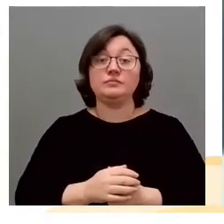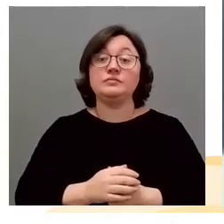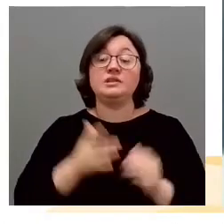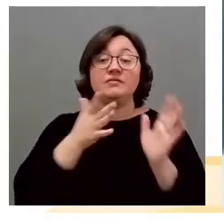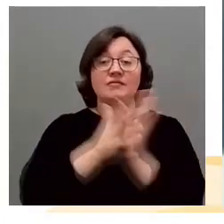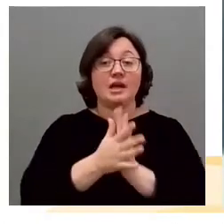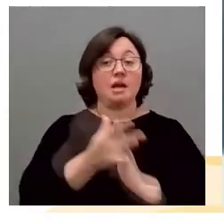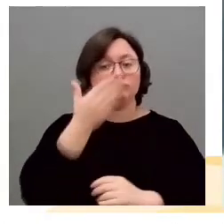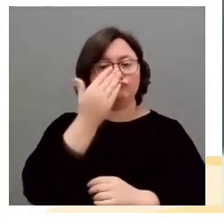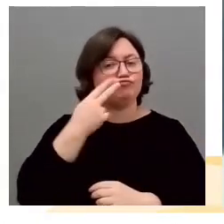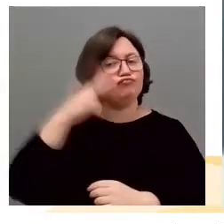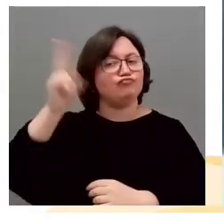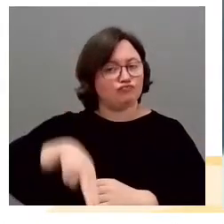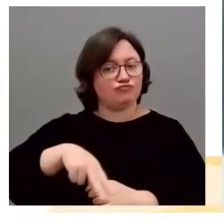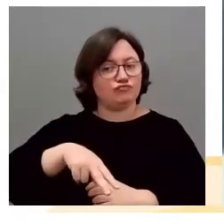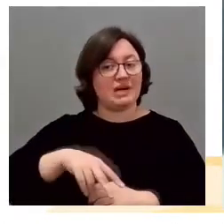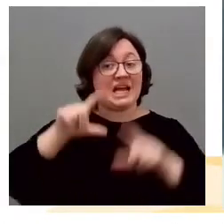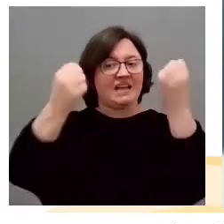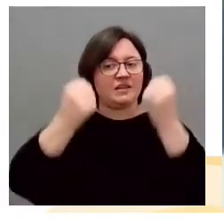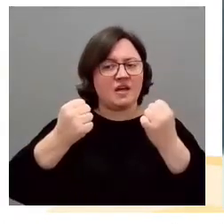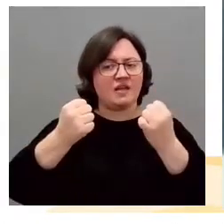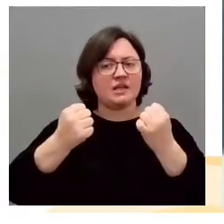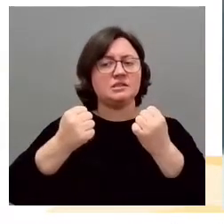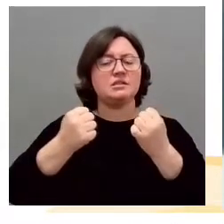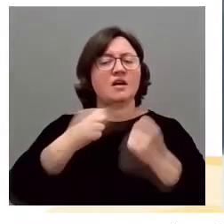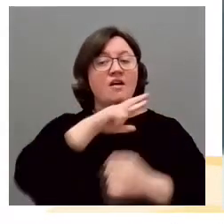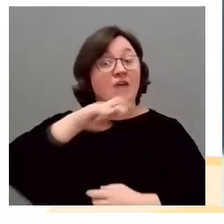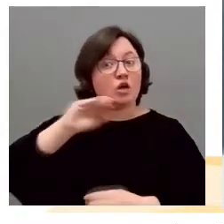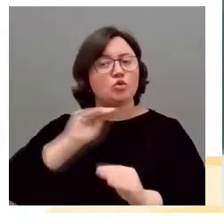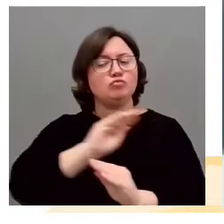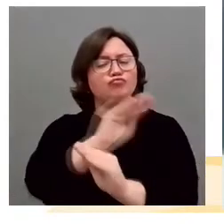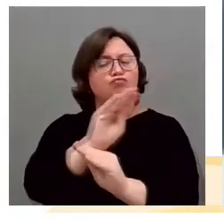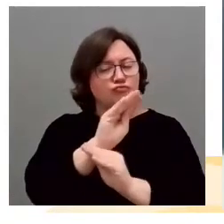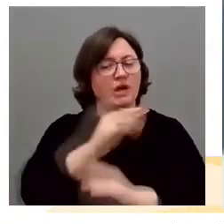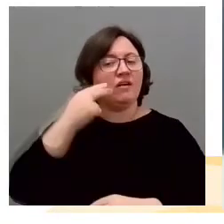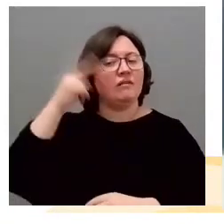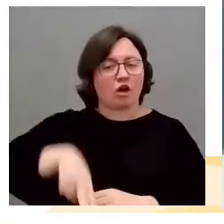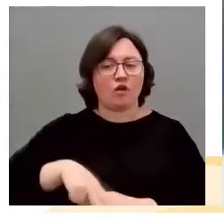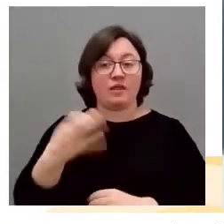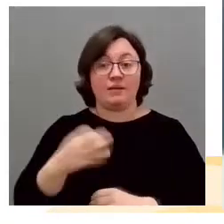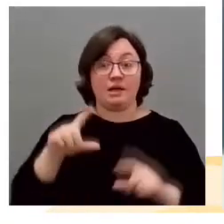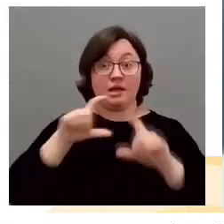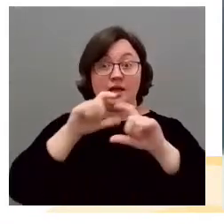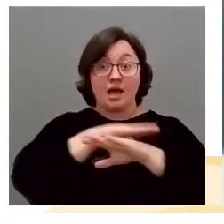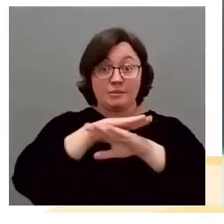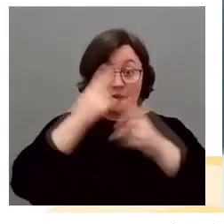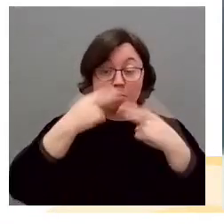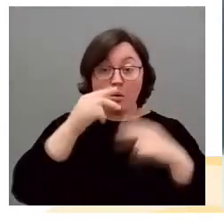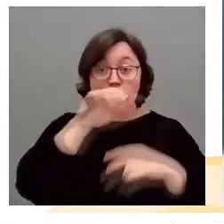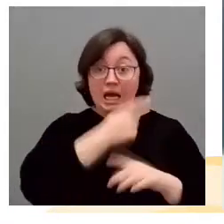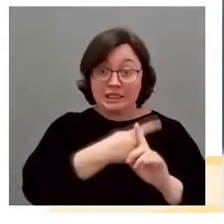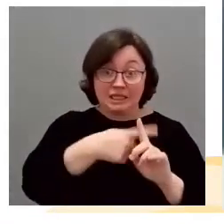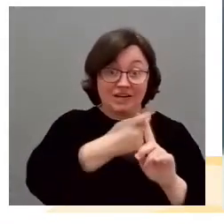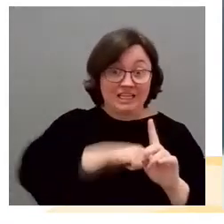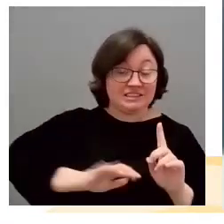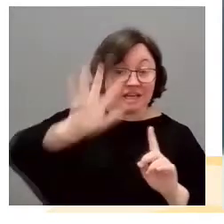necesario reconocer el valor de las entidades, que las administraciones estatales